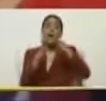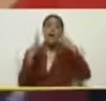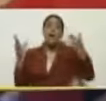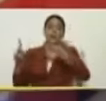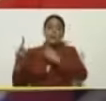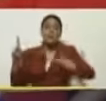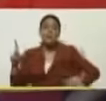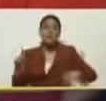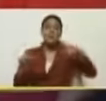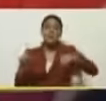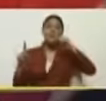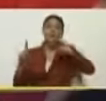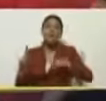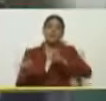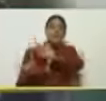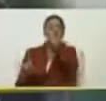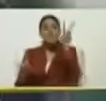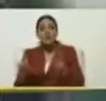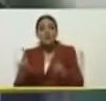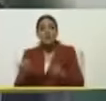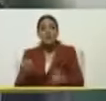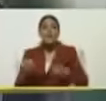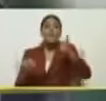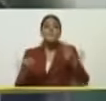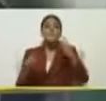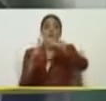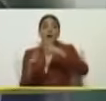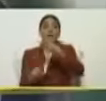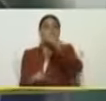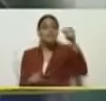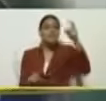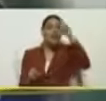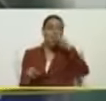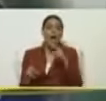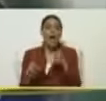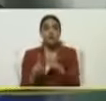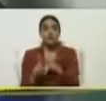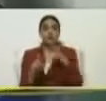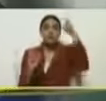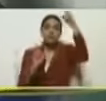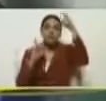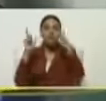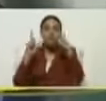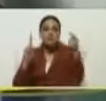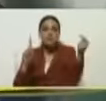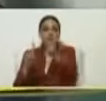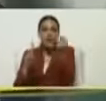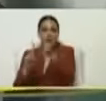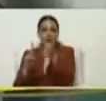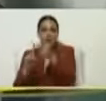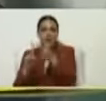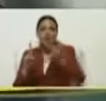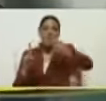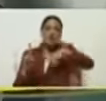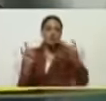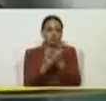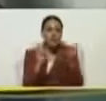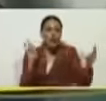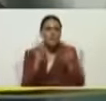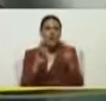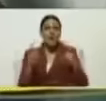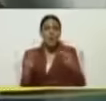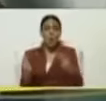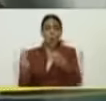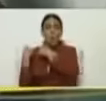que Venezuela haya tenido en más de 100 años. Hugo Rafael Chávez Frías, nuestro amado comandante